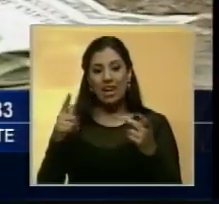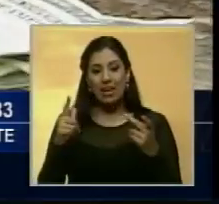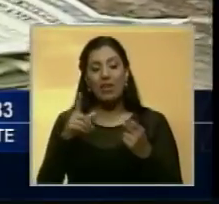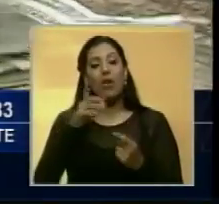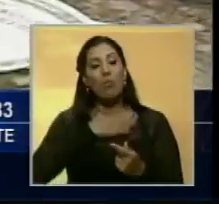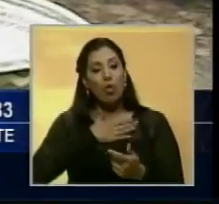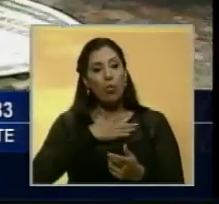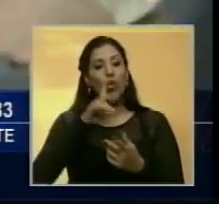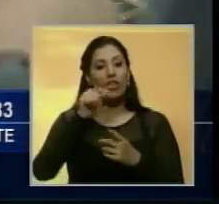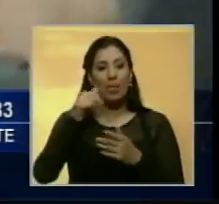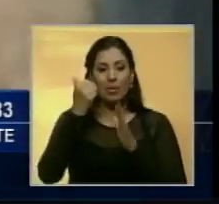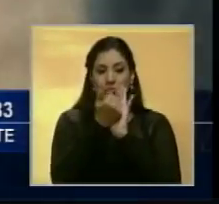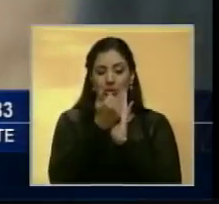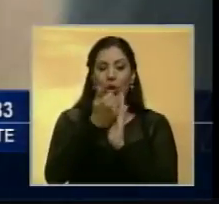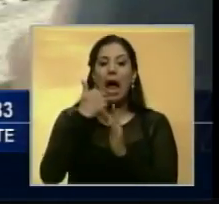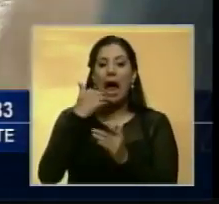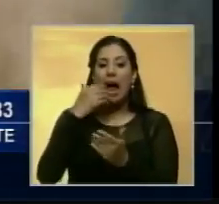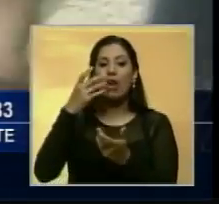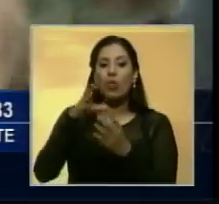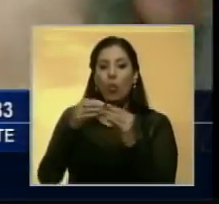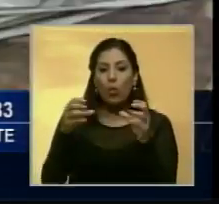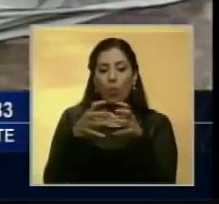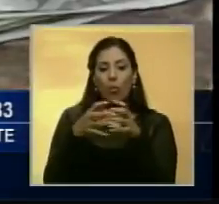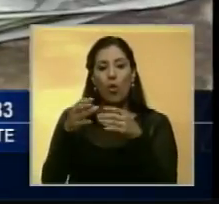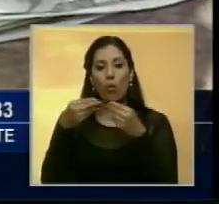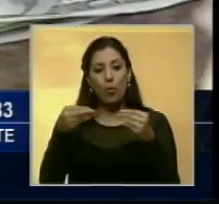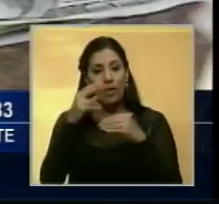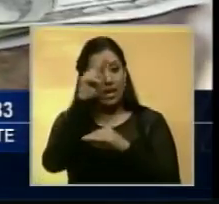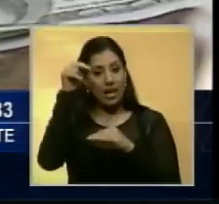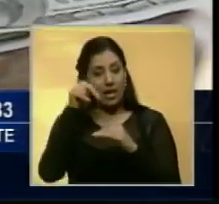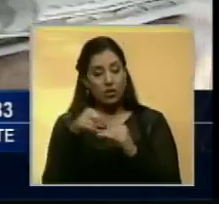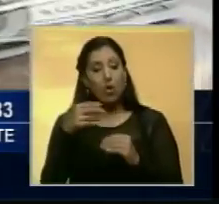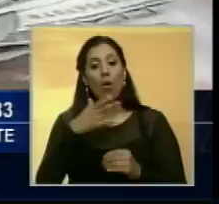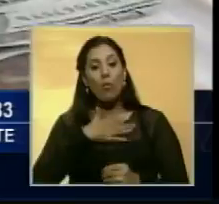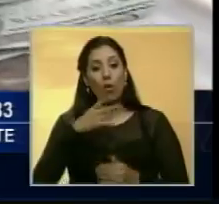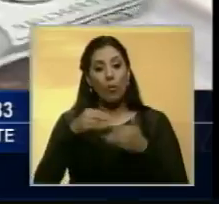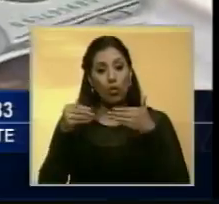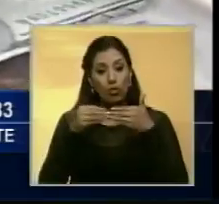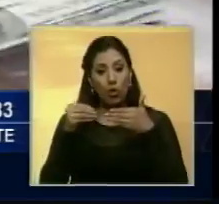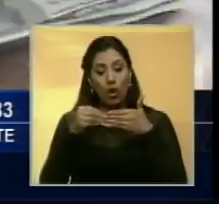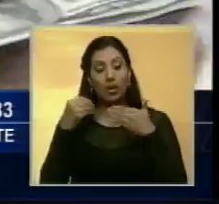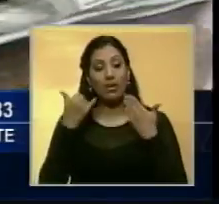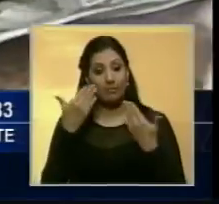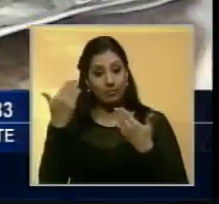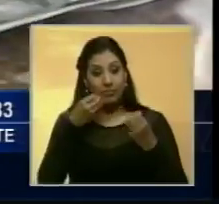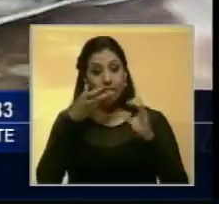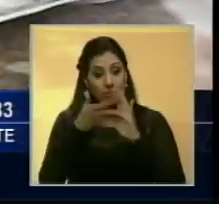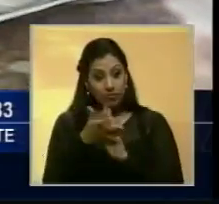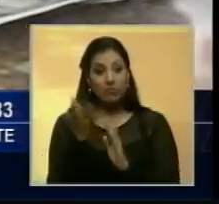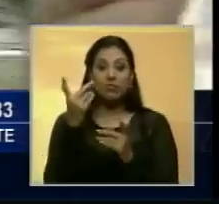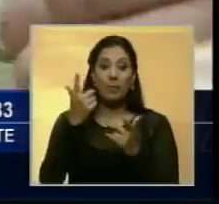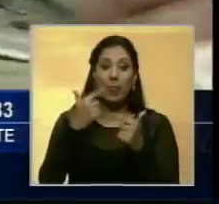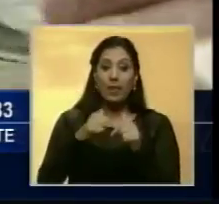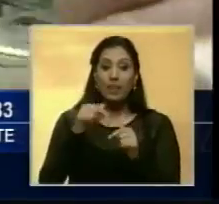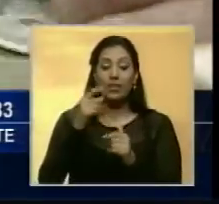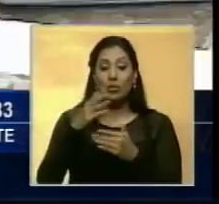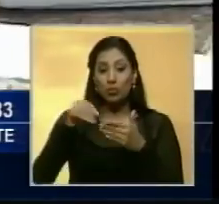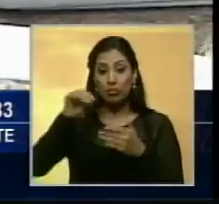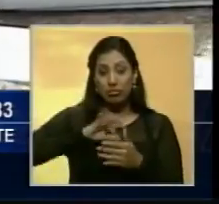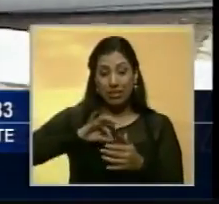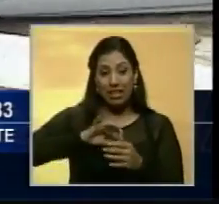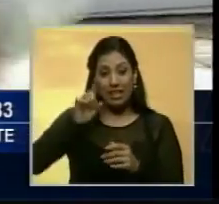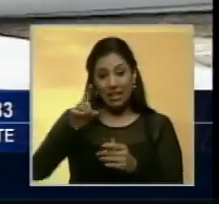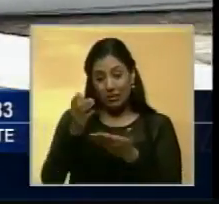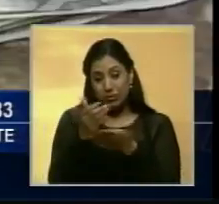de sus divisas y de títulos emitidos por el sector público nacional en moneda extranjera. La resolución reseña que el saldo neto